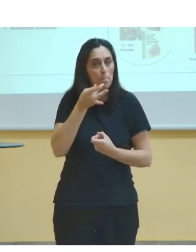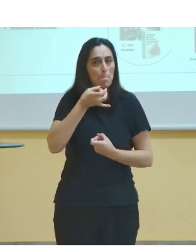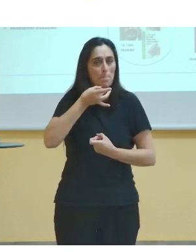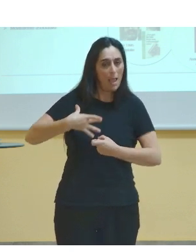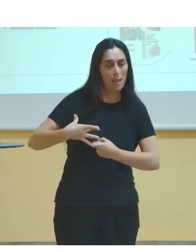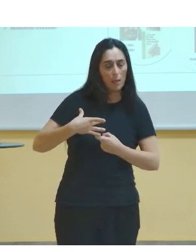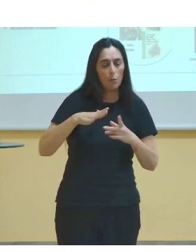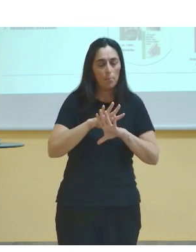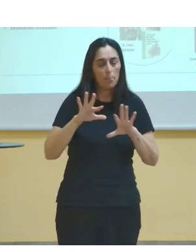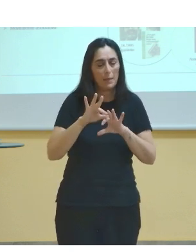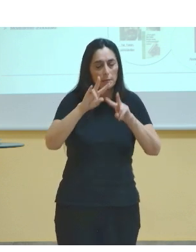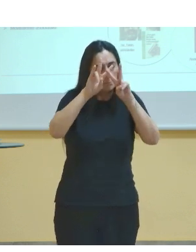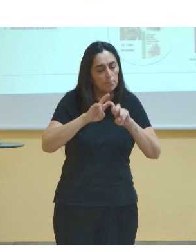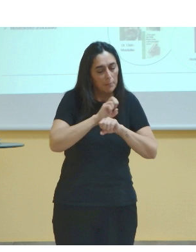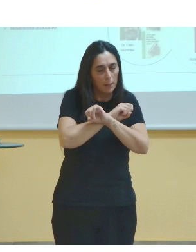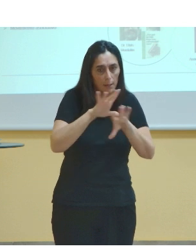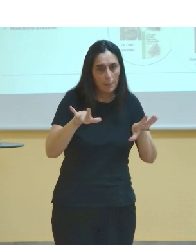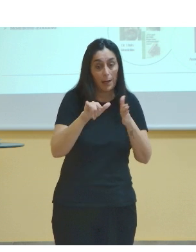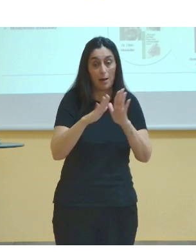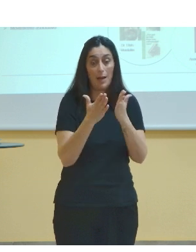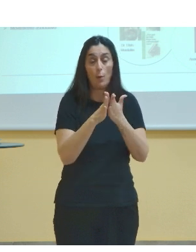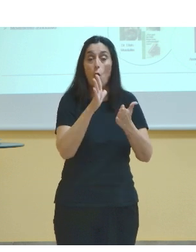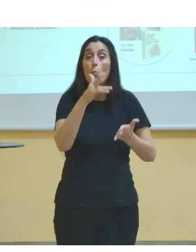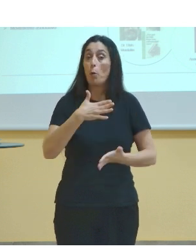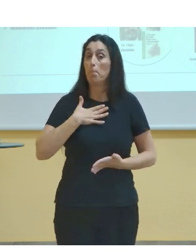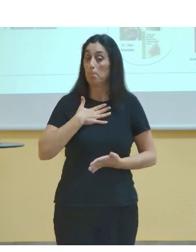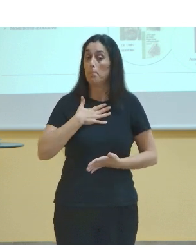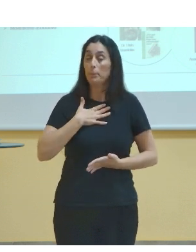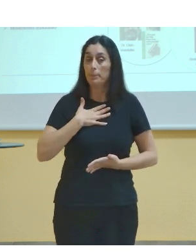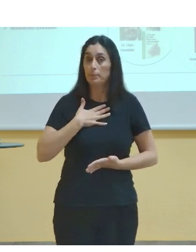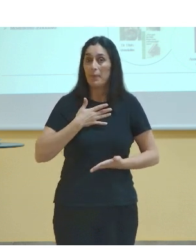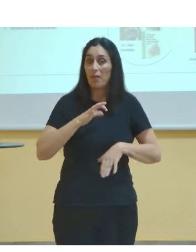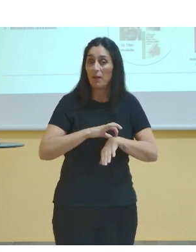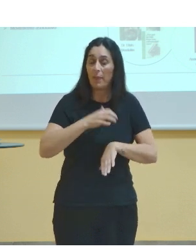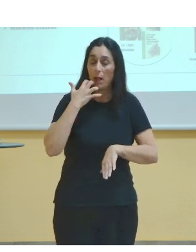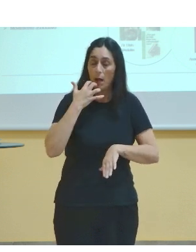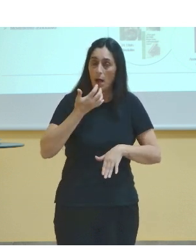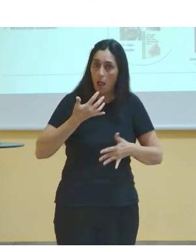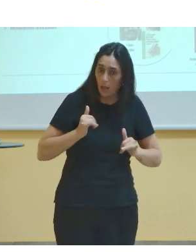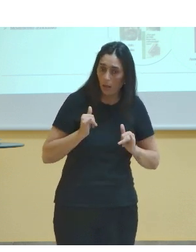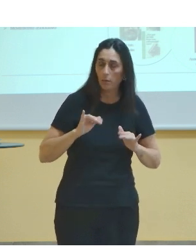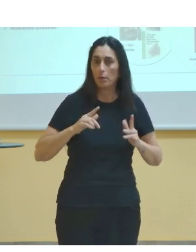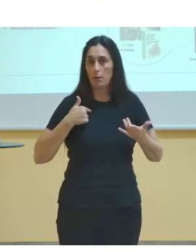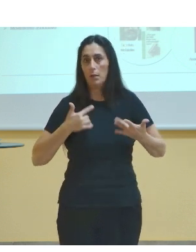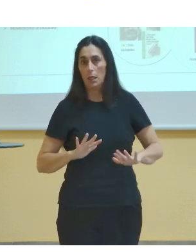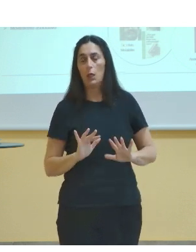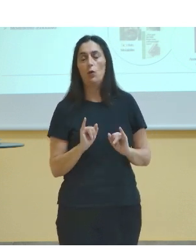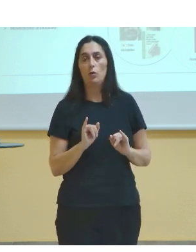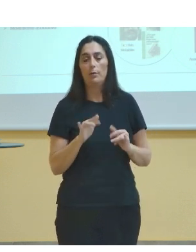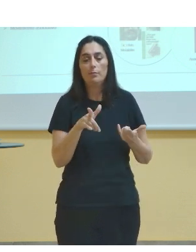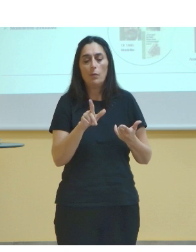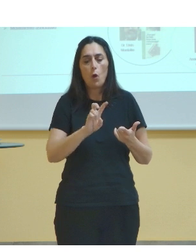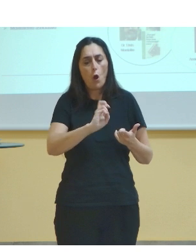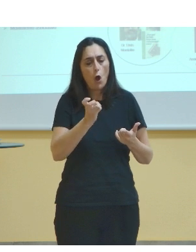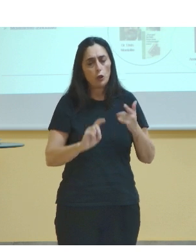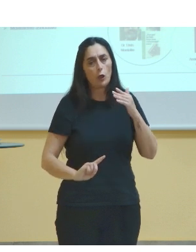gran divulgador en uno de sus últimos libros, porque mi hijo tiene una enfermedad rara, ¿no? Otras iniciativas que desarrolla